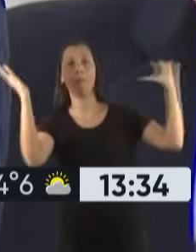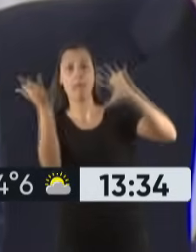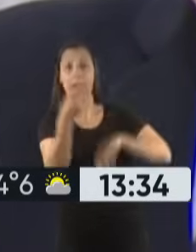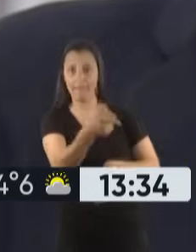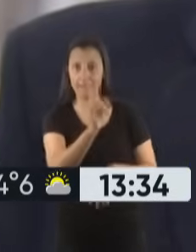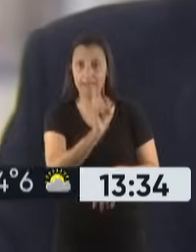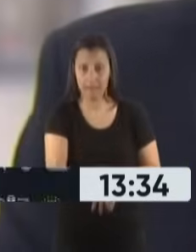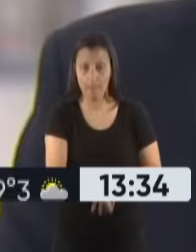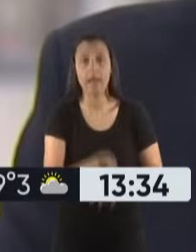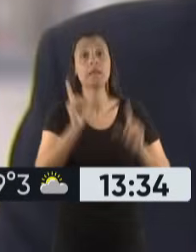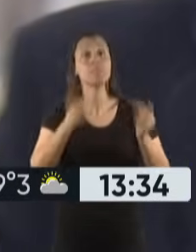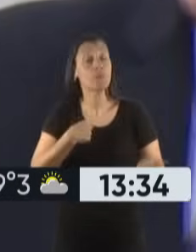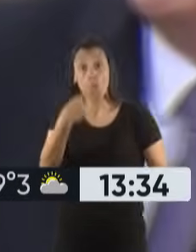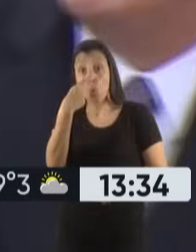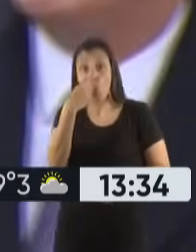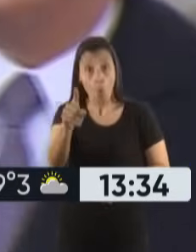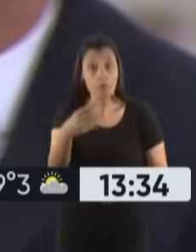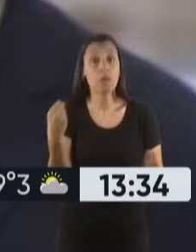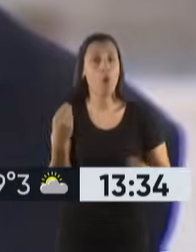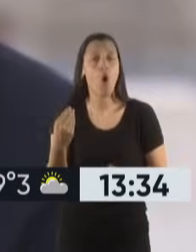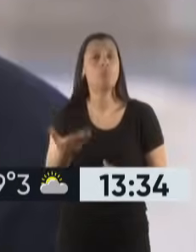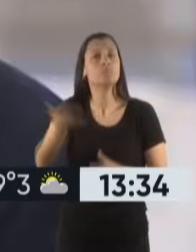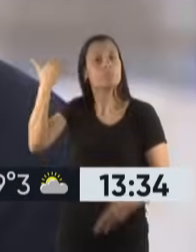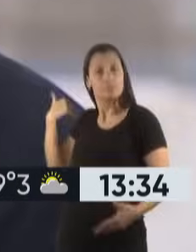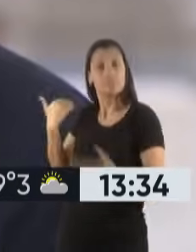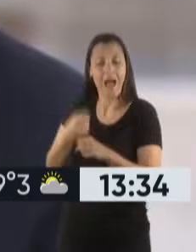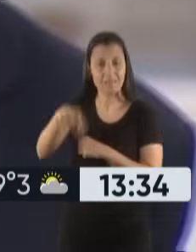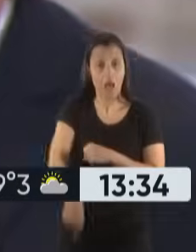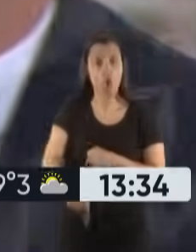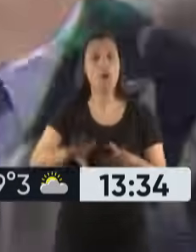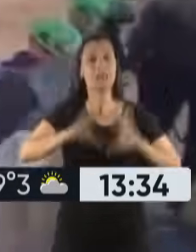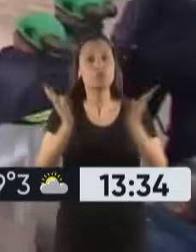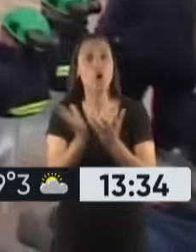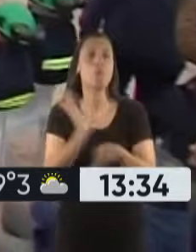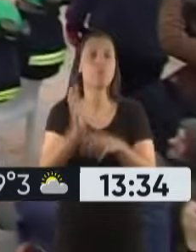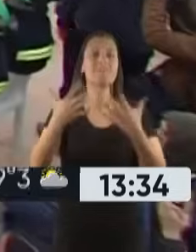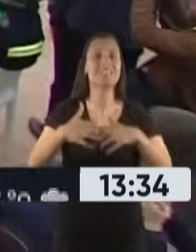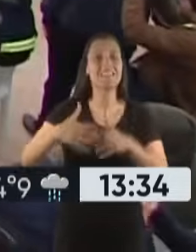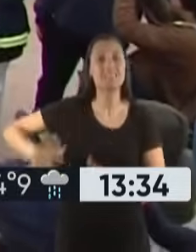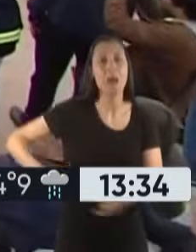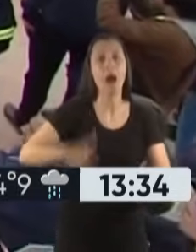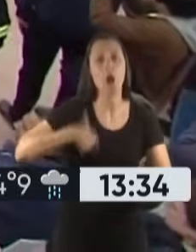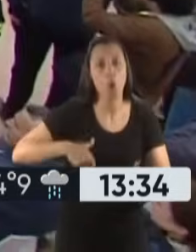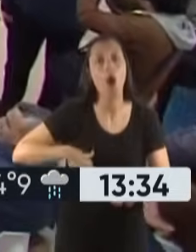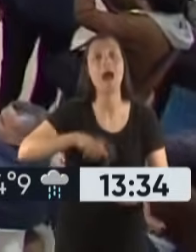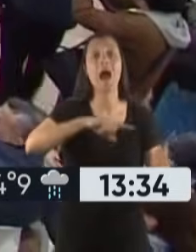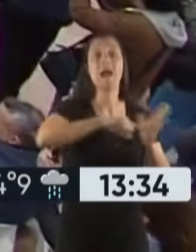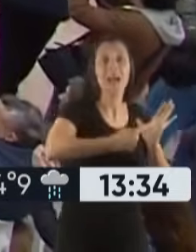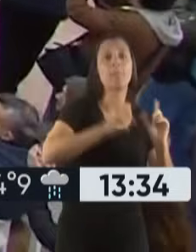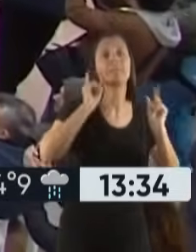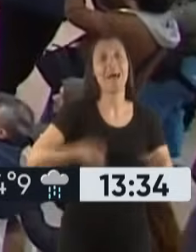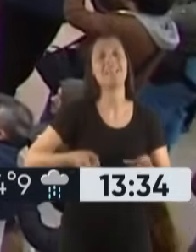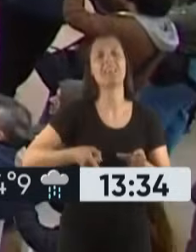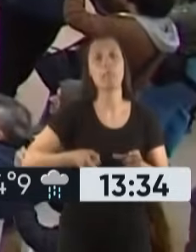la disposición final de todo lo que es el sistema cloacal de la capital y de gran parte del Gran